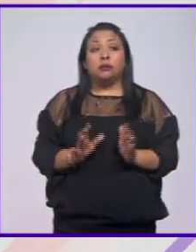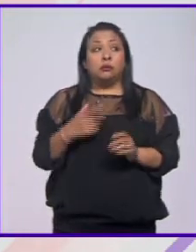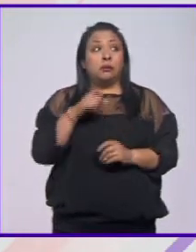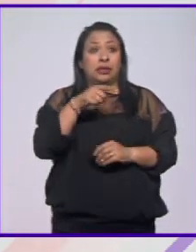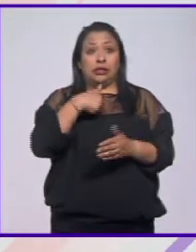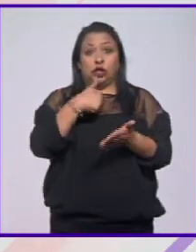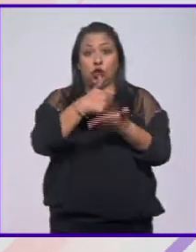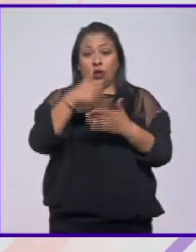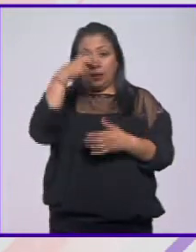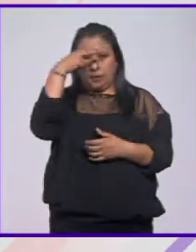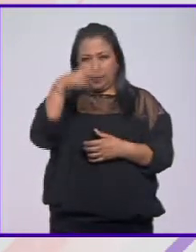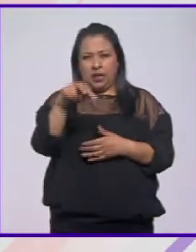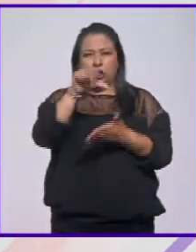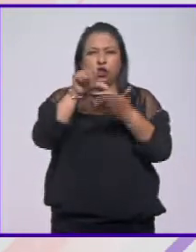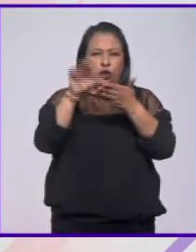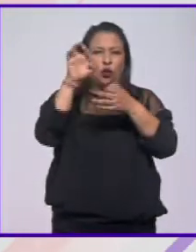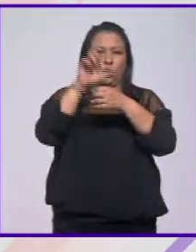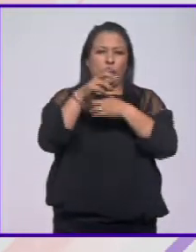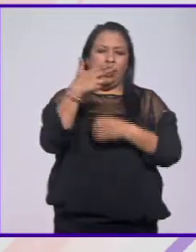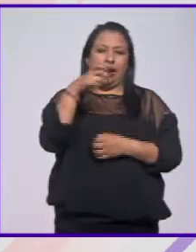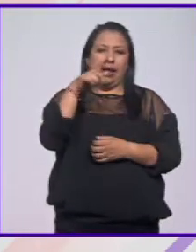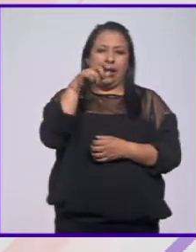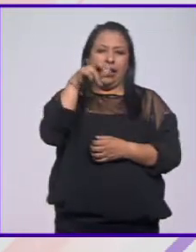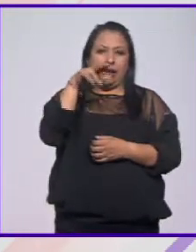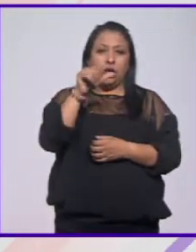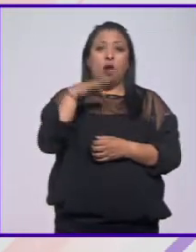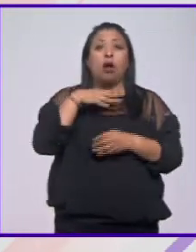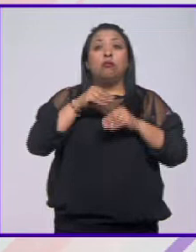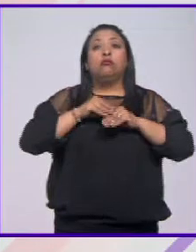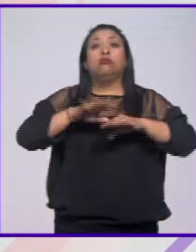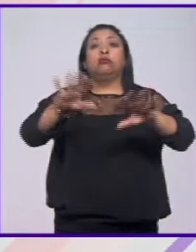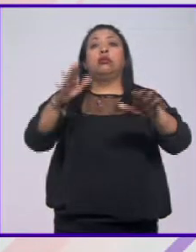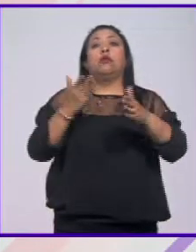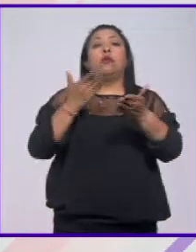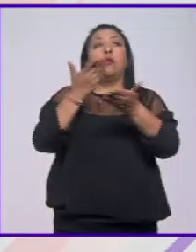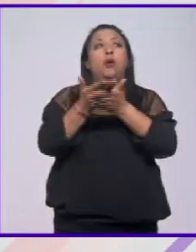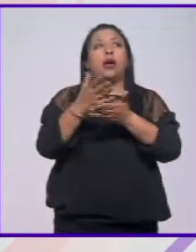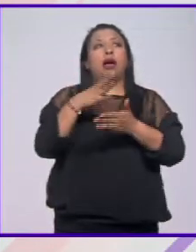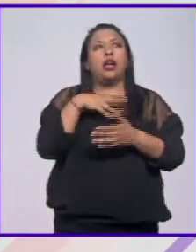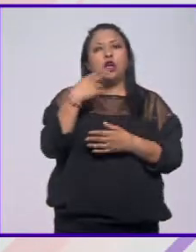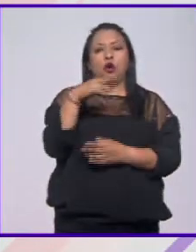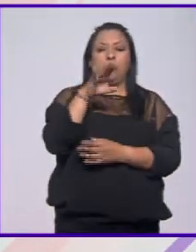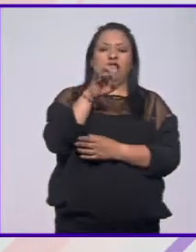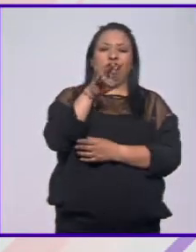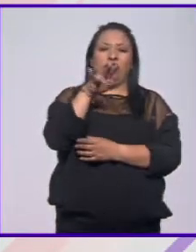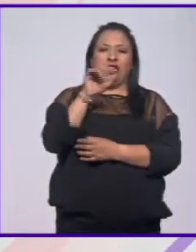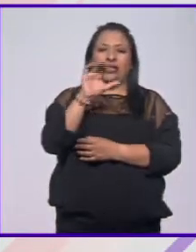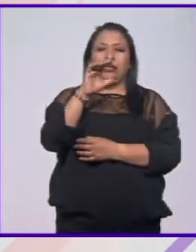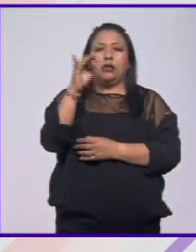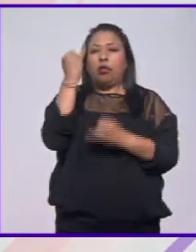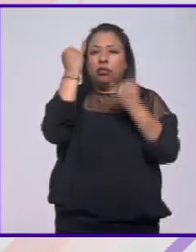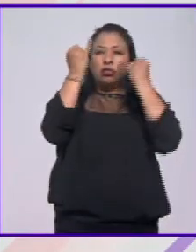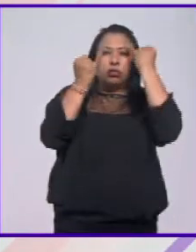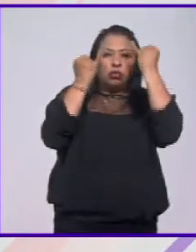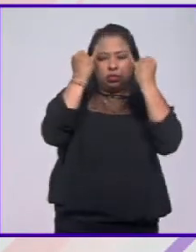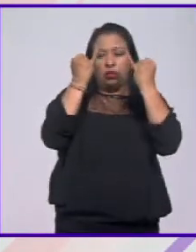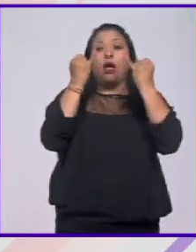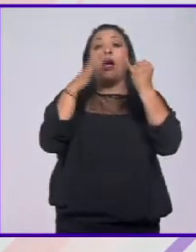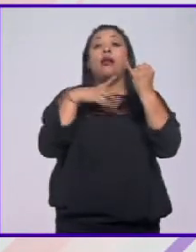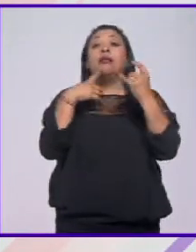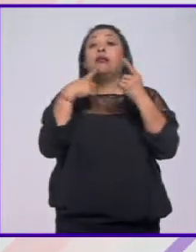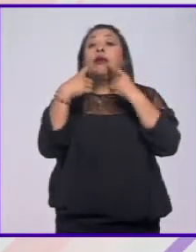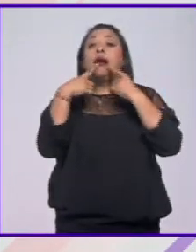en la Ciudad de México, el Centro Cultural Helénico lanza la iniciativa Convergencias Creativas, diálogos con jóvenes creativos,